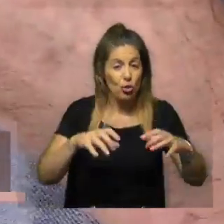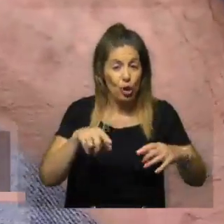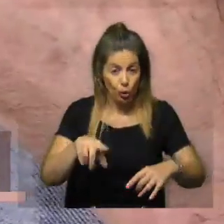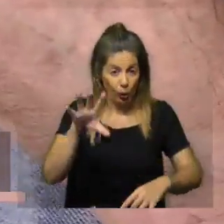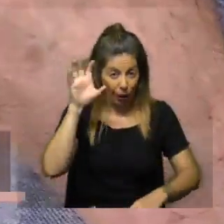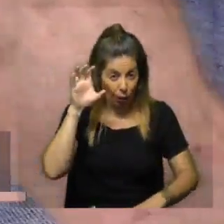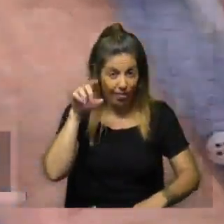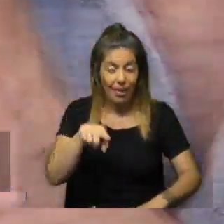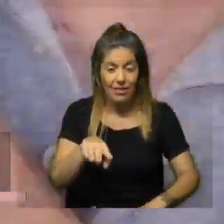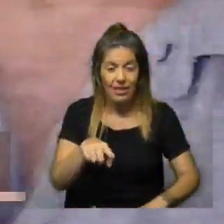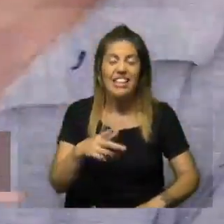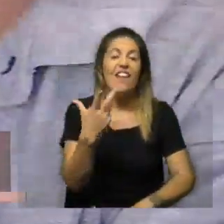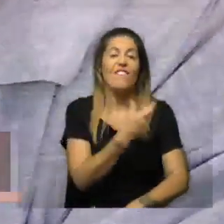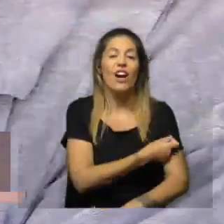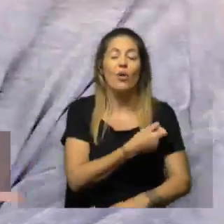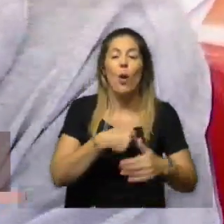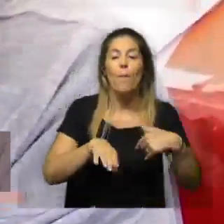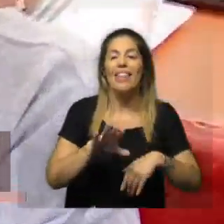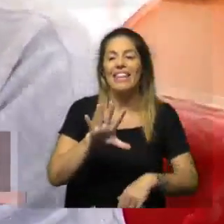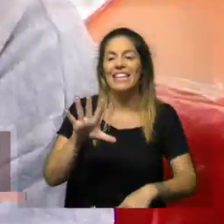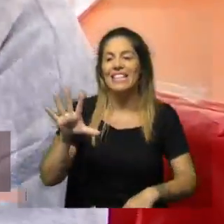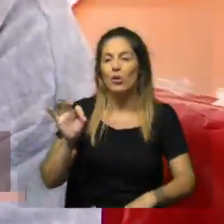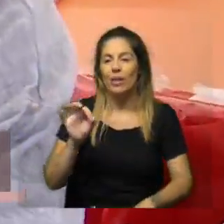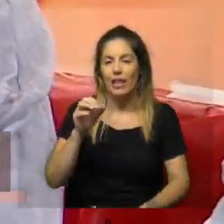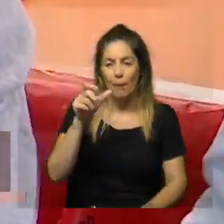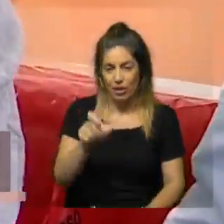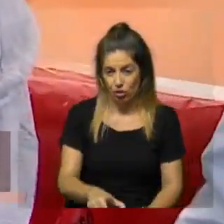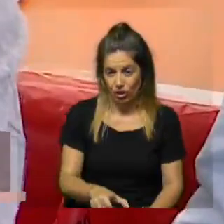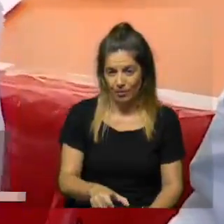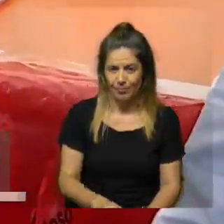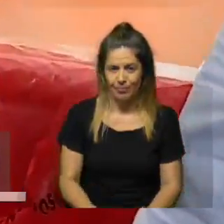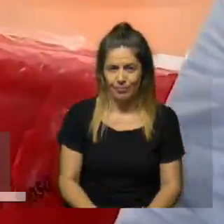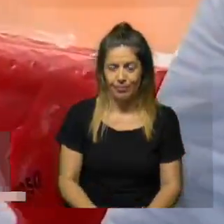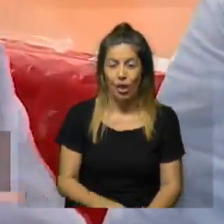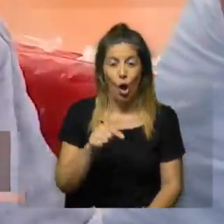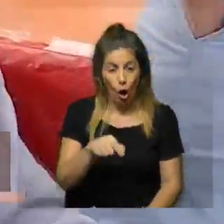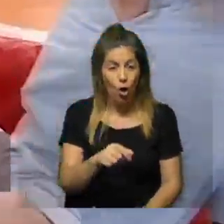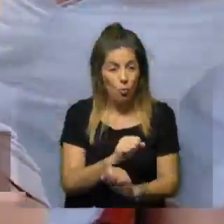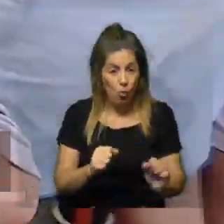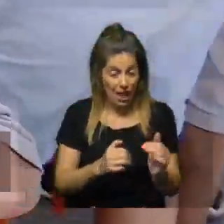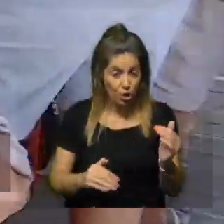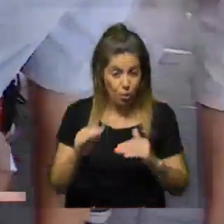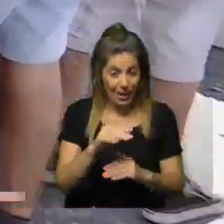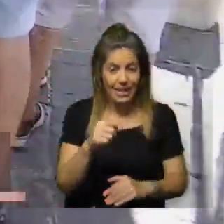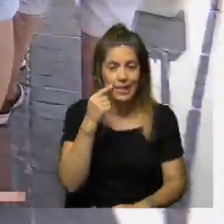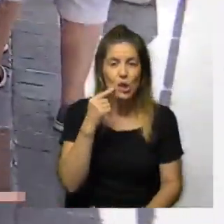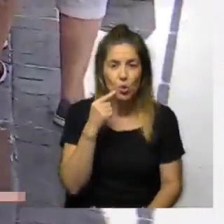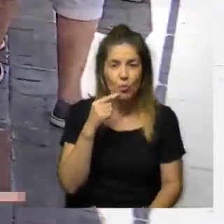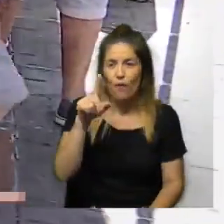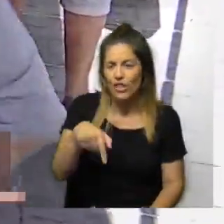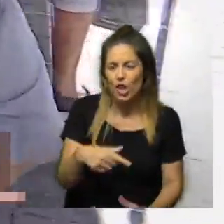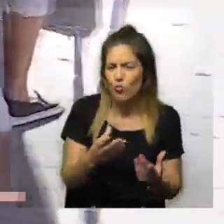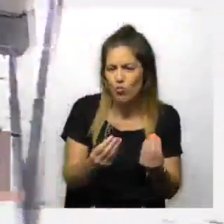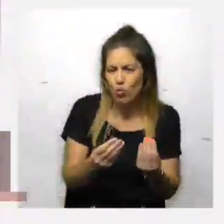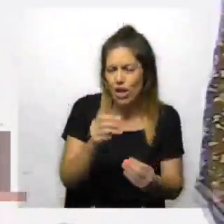recuerdas, se vacunaron más de 550 personas. Se está estimando que hoy pueden superarse ese número. Ha venido mucha gente